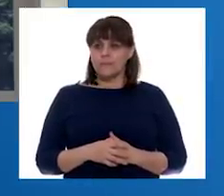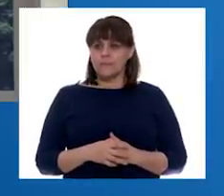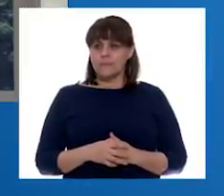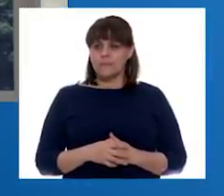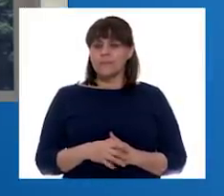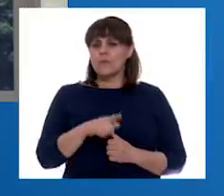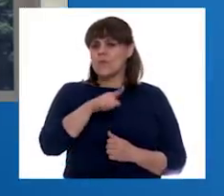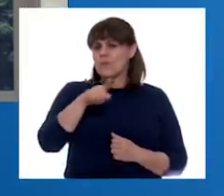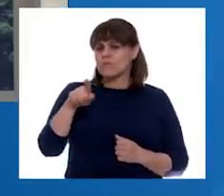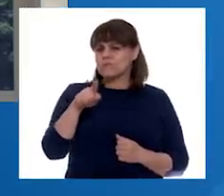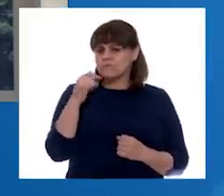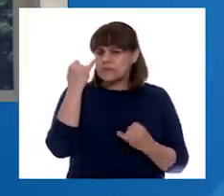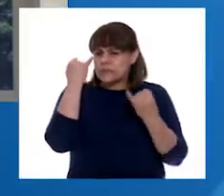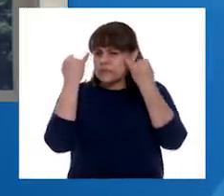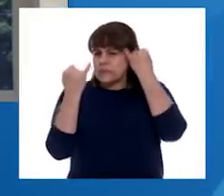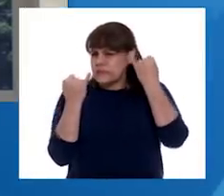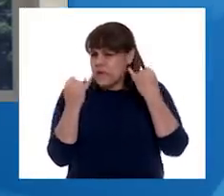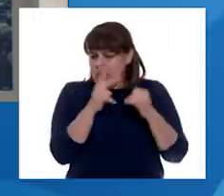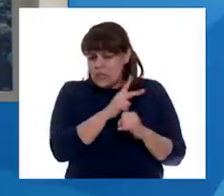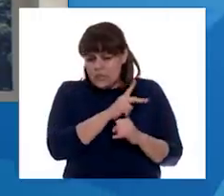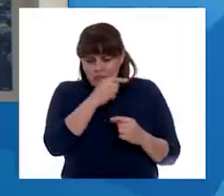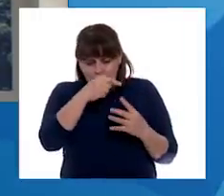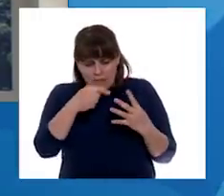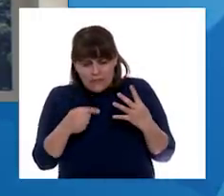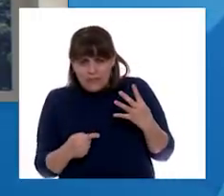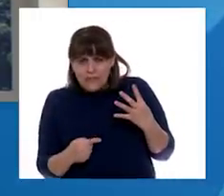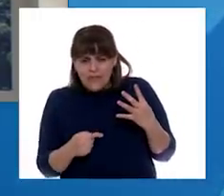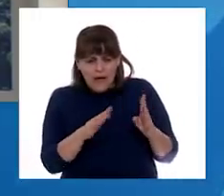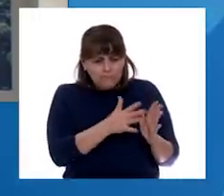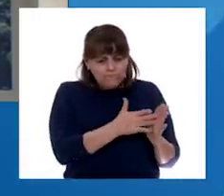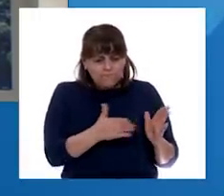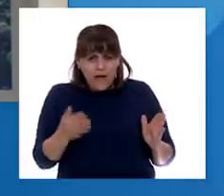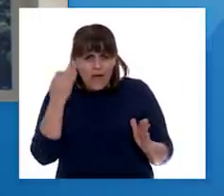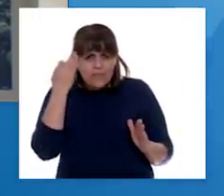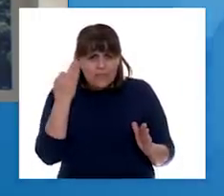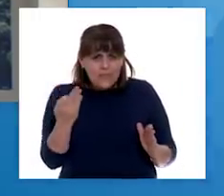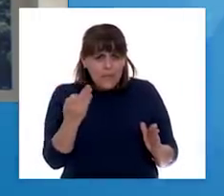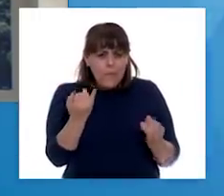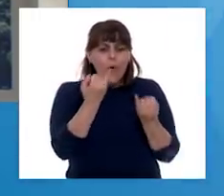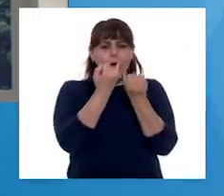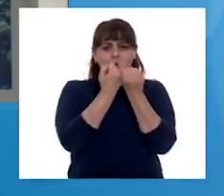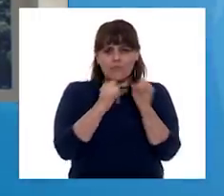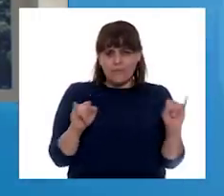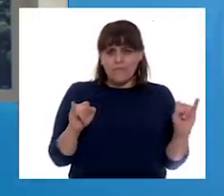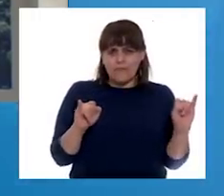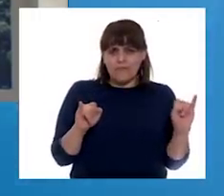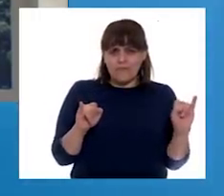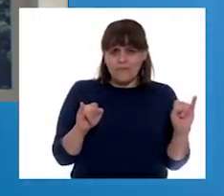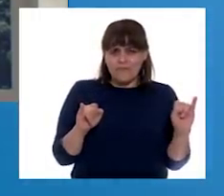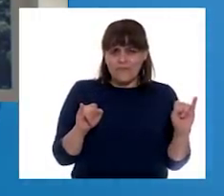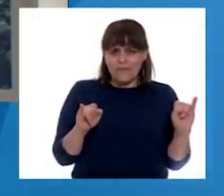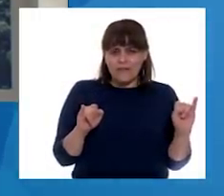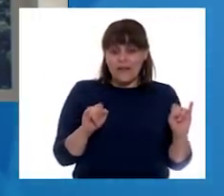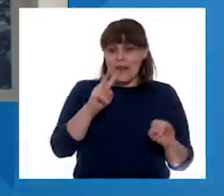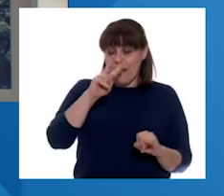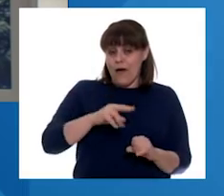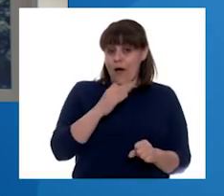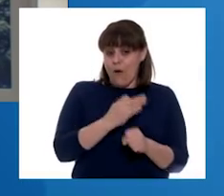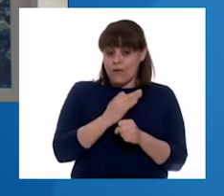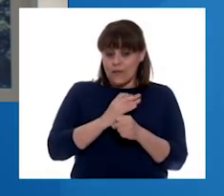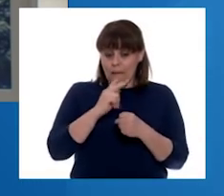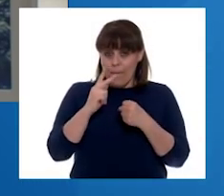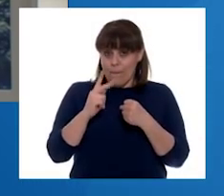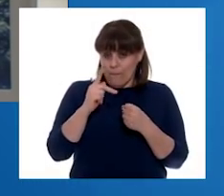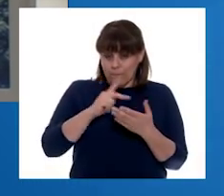¿Se imaginaban todo lo que ocurrió en el periodo al que hoy conocemos como México independiente? Seguro este programa les ayudó a